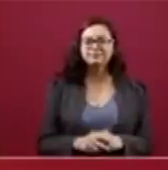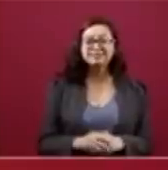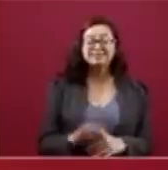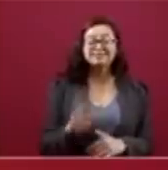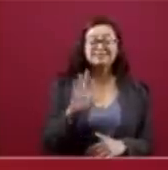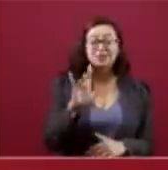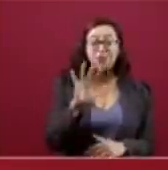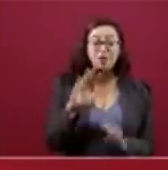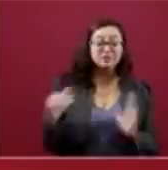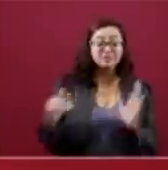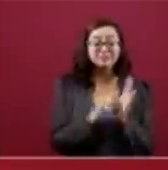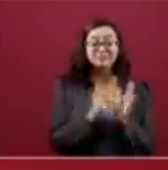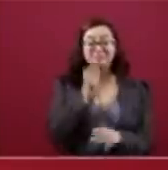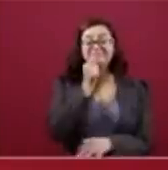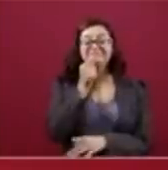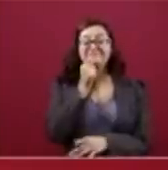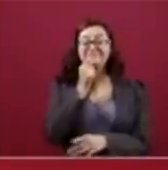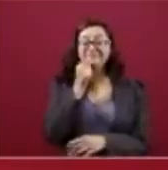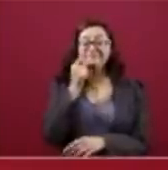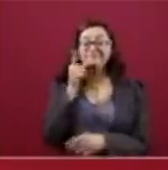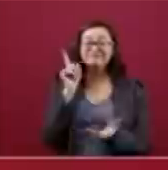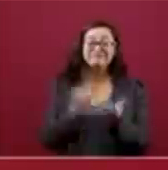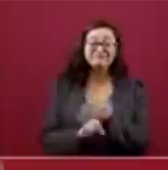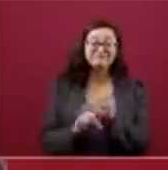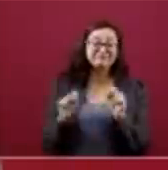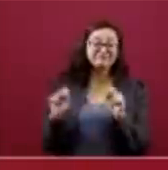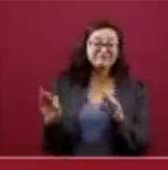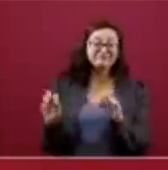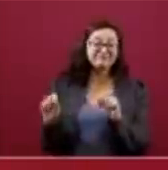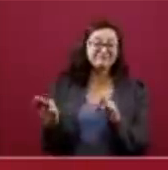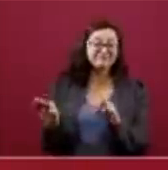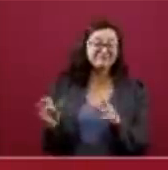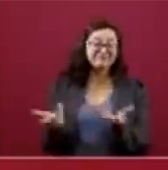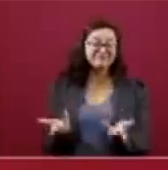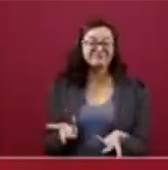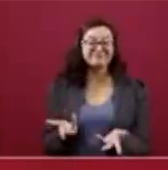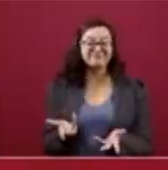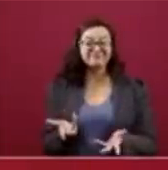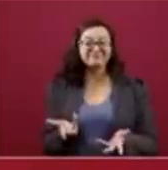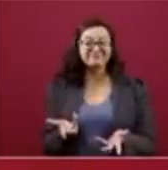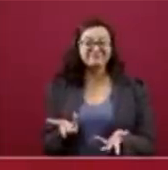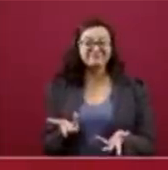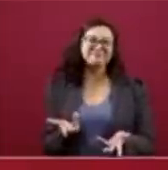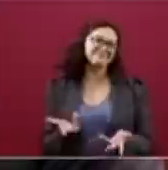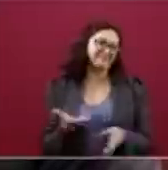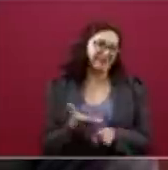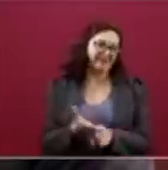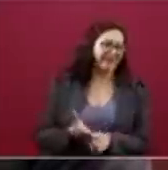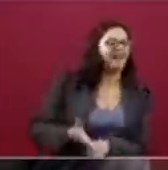50,000 elementos, porque crearon por la corrupción